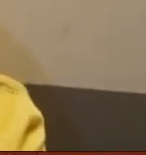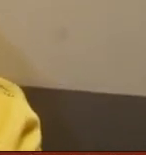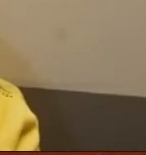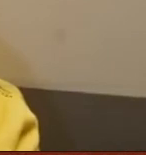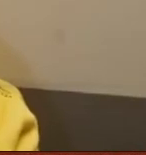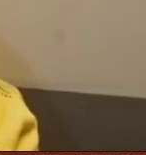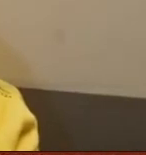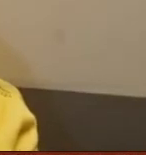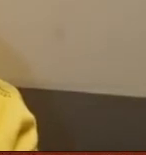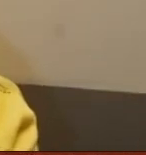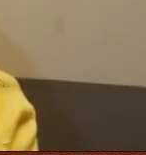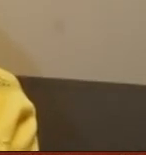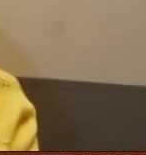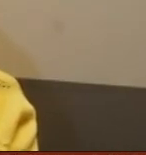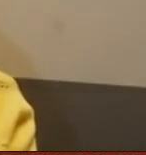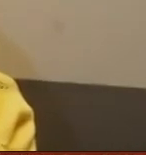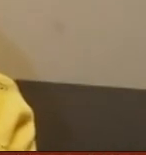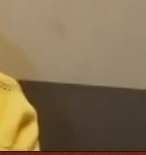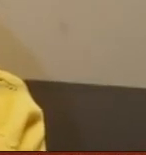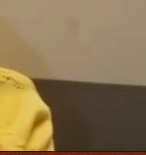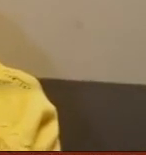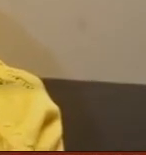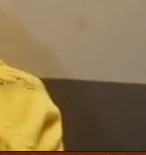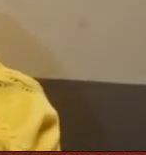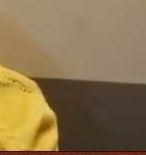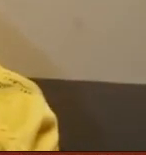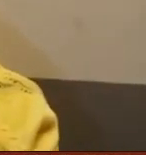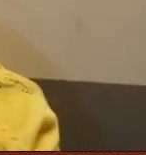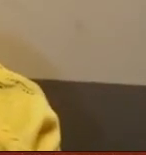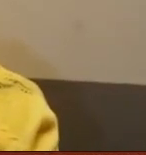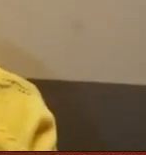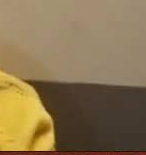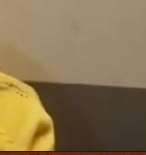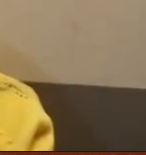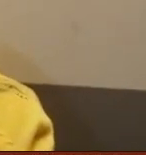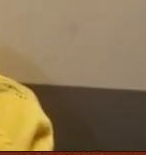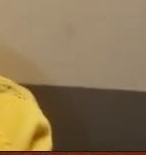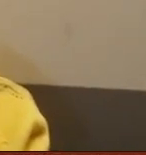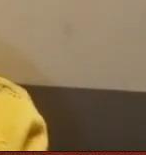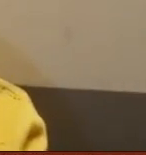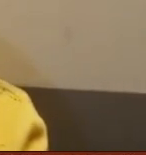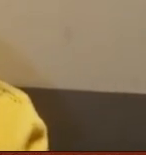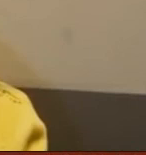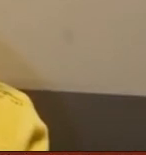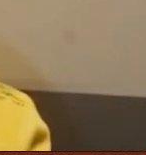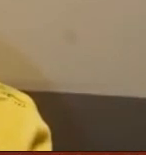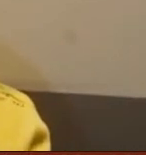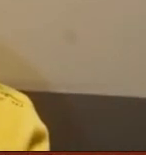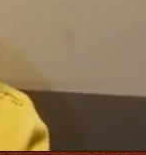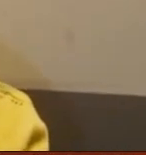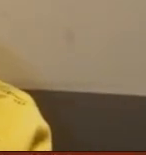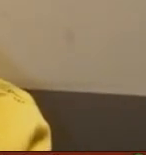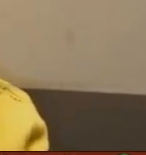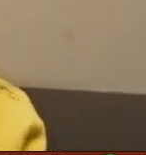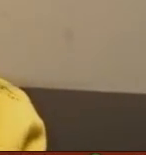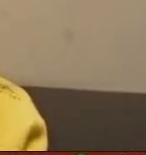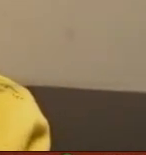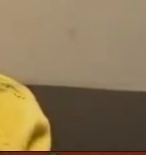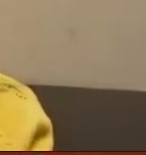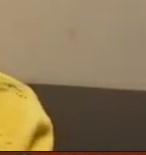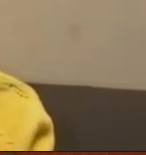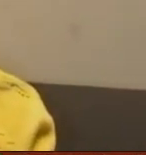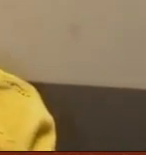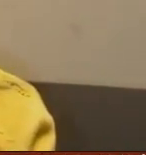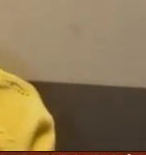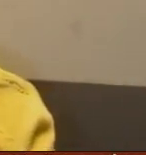punto la ficción linda ahí con la realidad, aunque ella ha hablado muchas veces de su dura vida, tuvo que huir de su